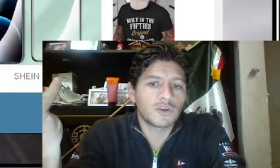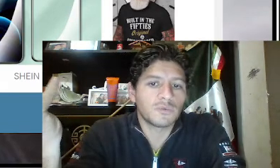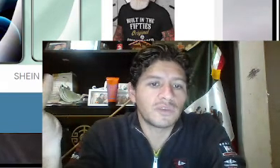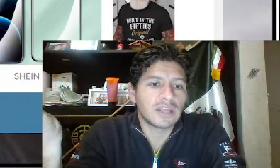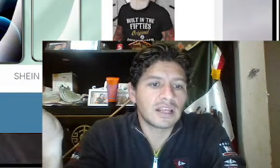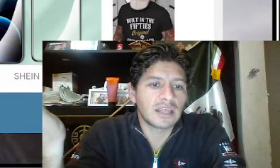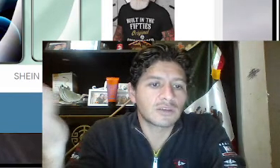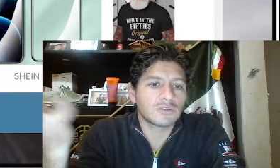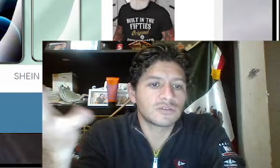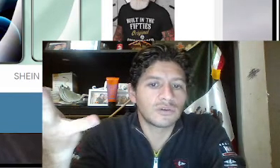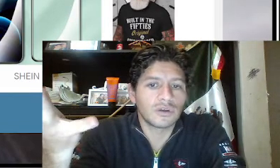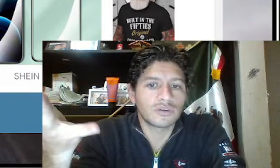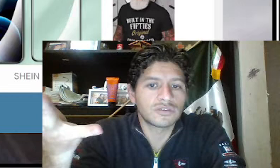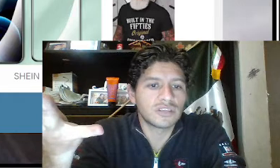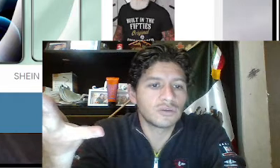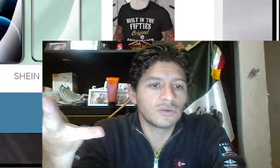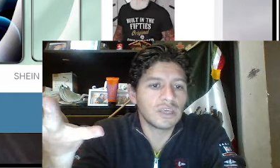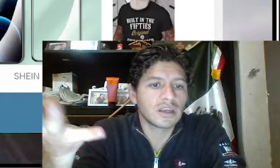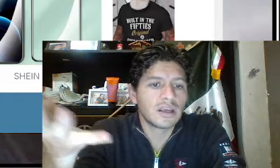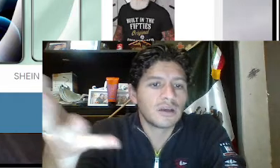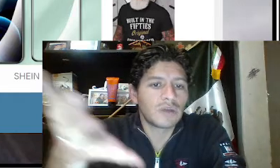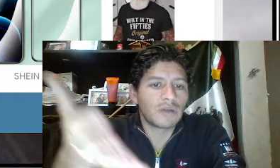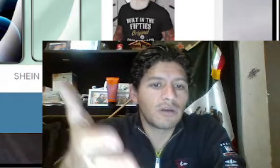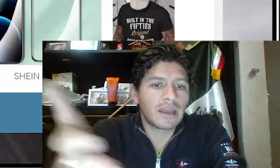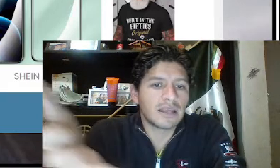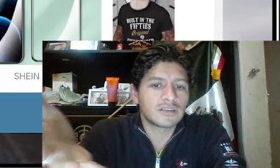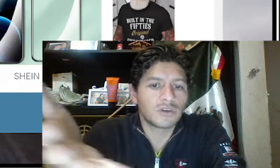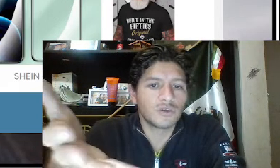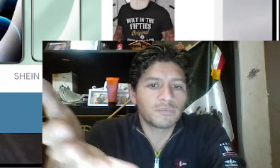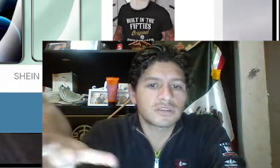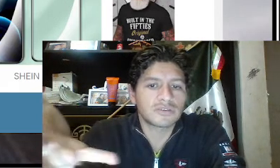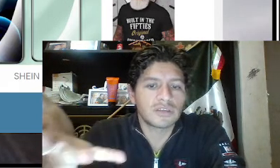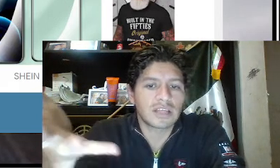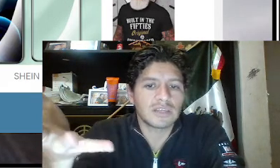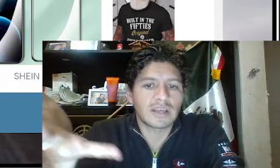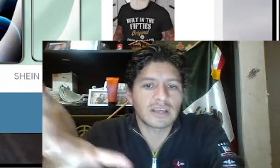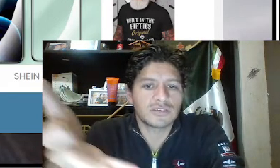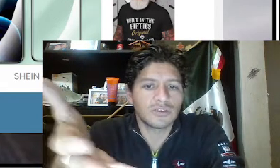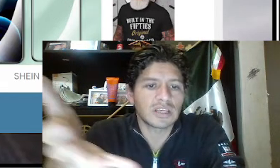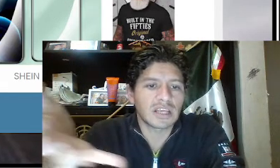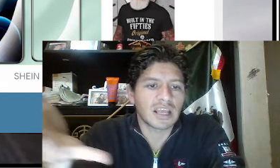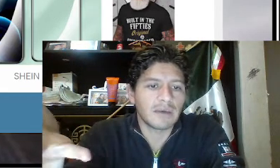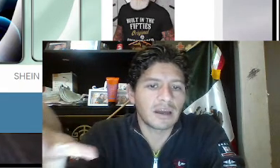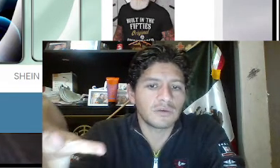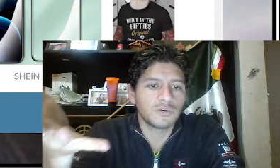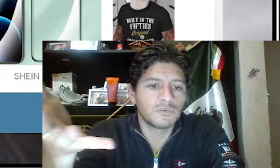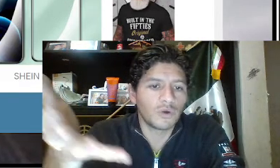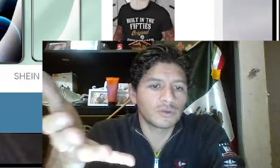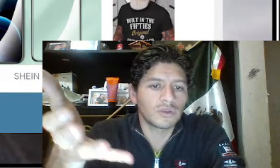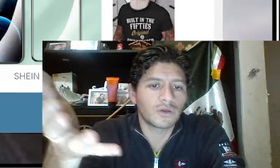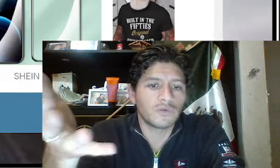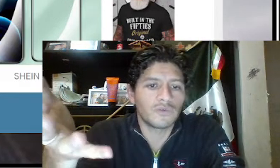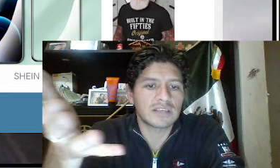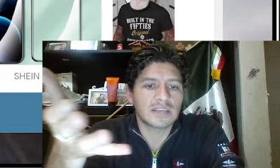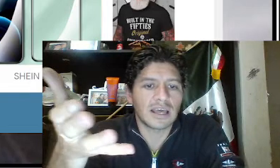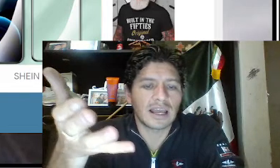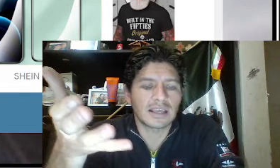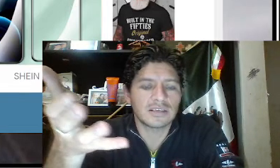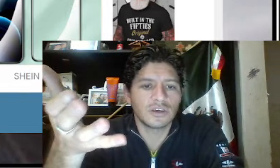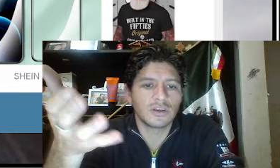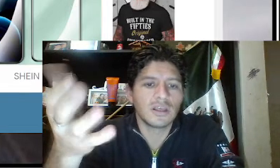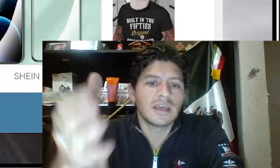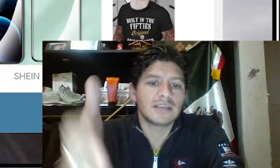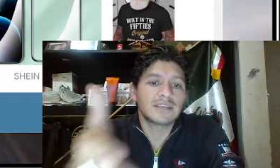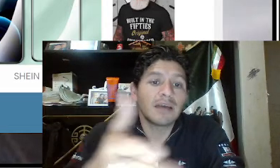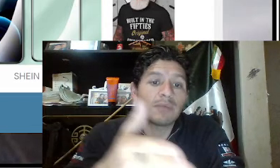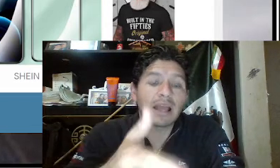tiene como finalidad constituir una nueva elección ni un proceso de ratificación ni recabar un voto de confianza a la